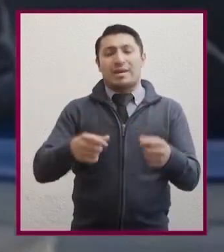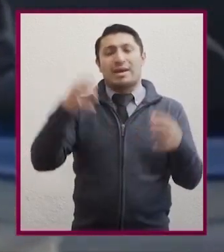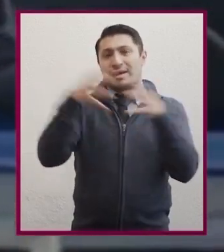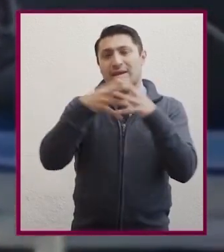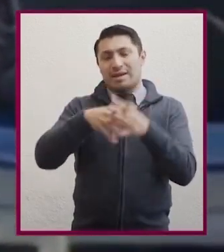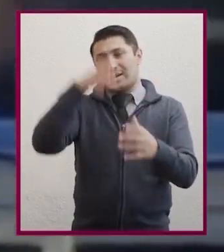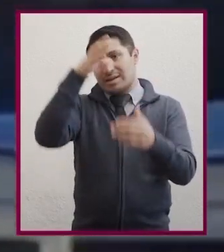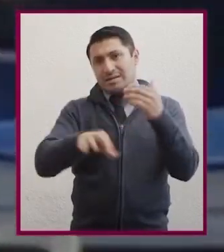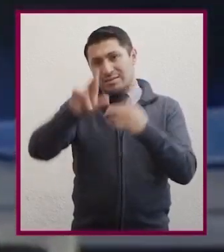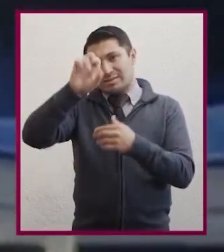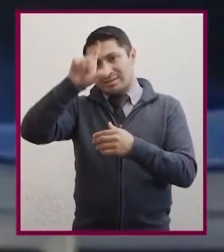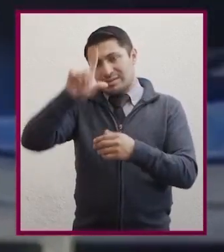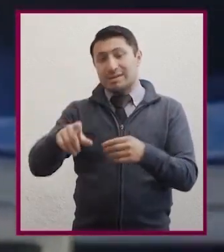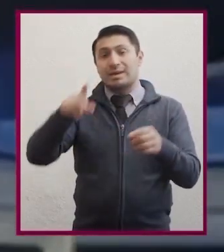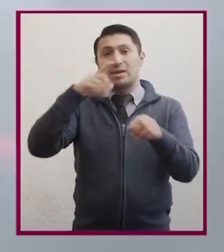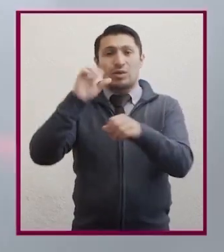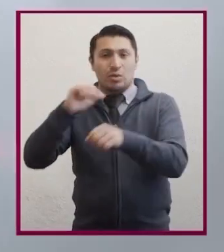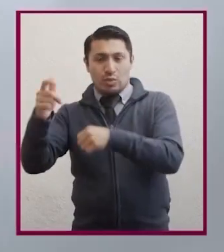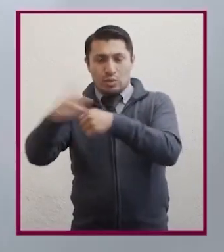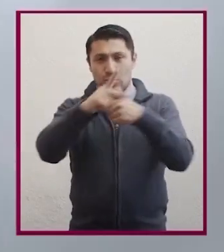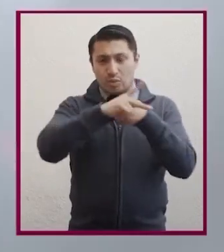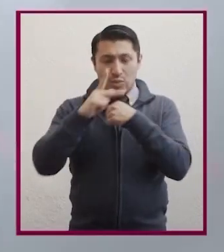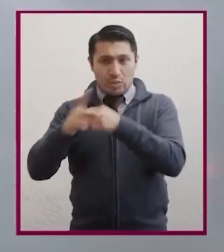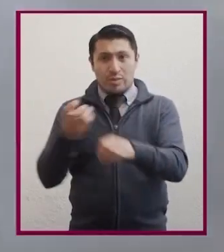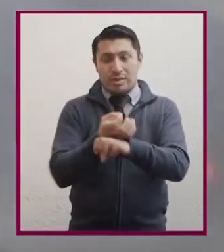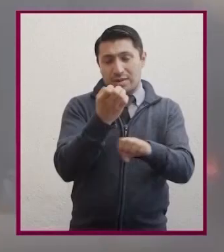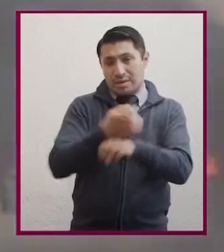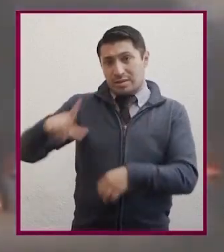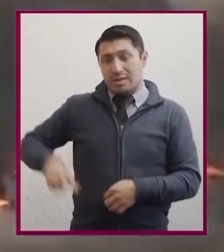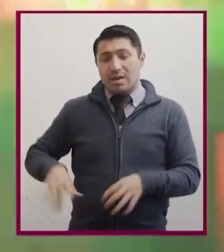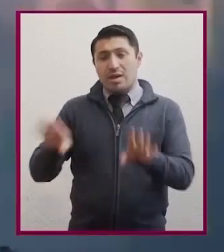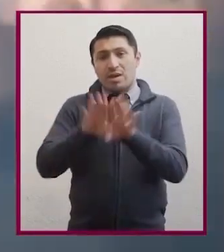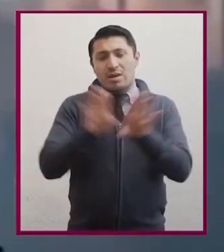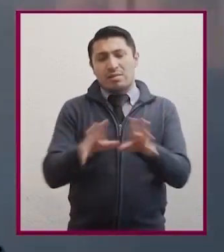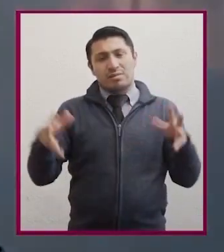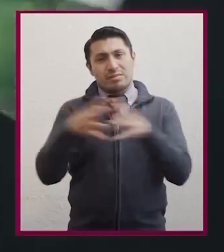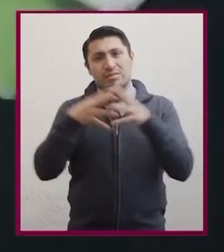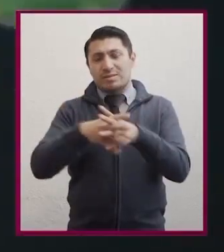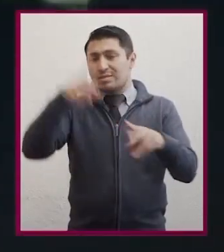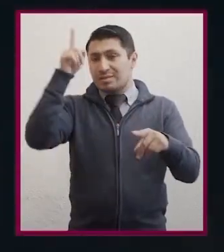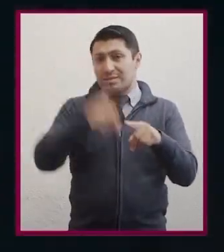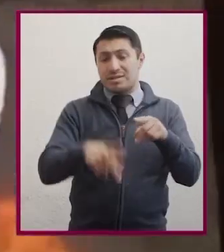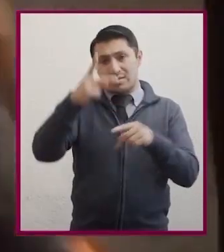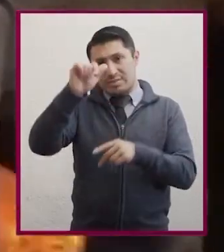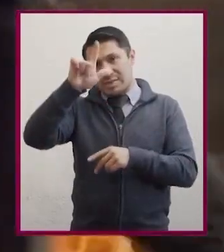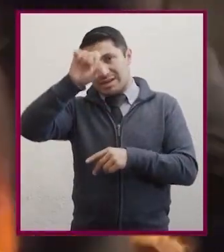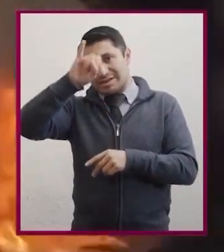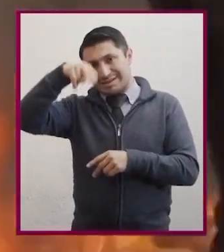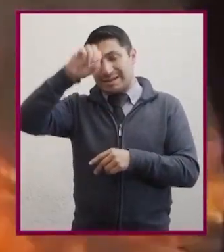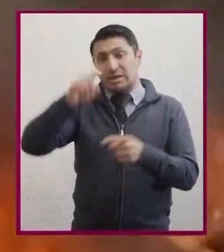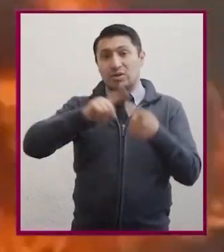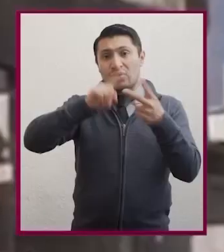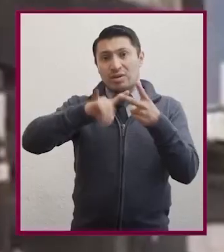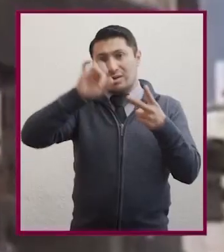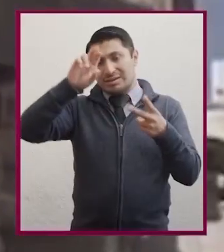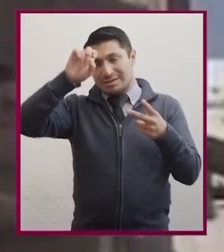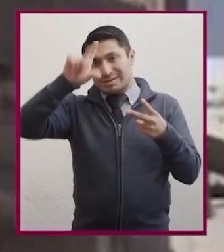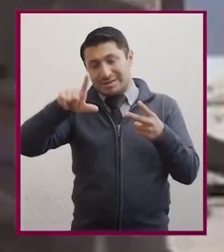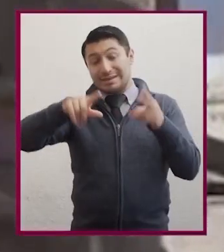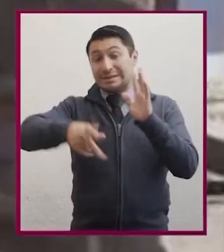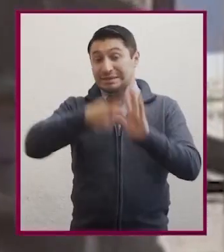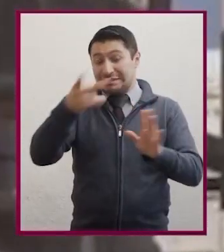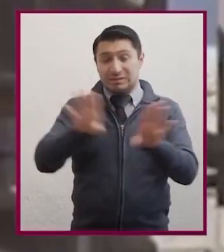de Israel con el resto de los estados árabes, centrando el conflicto en una lucha entre palestinos e israelíes de nuevo.